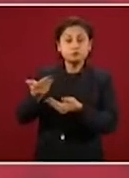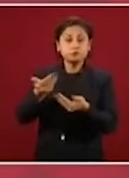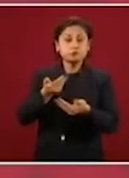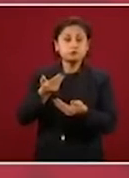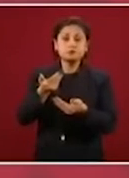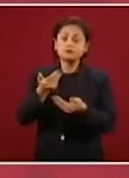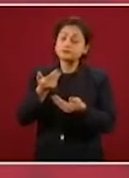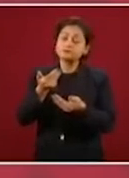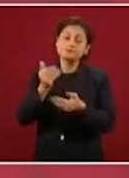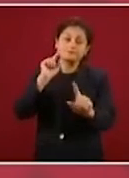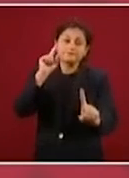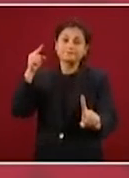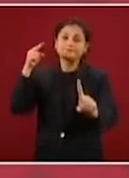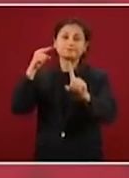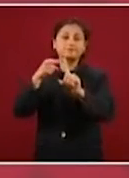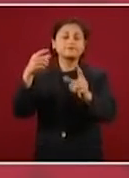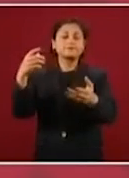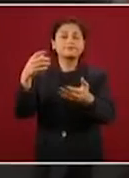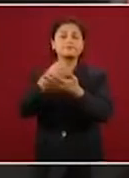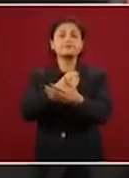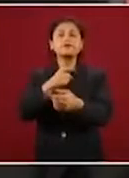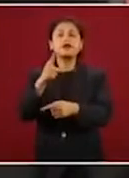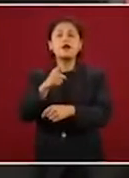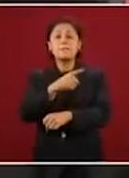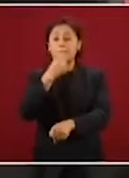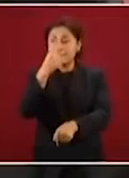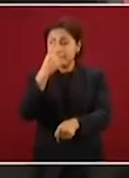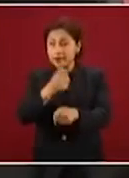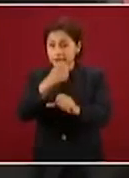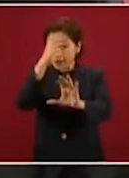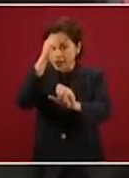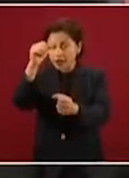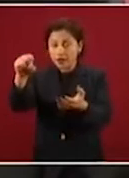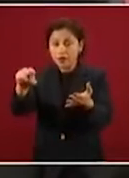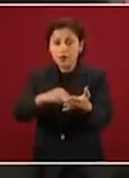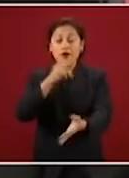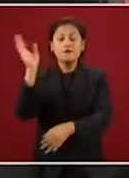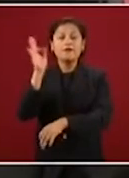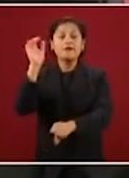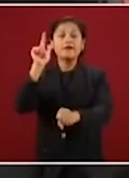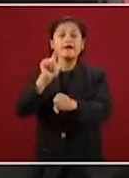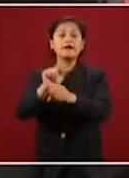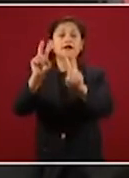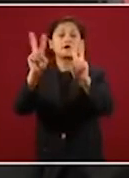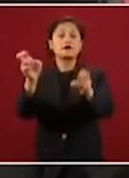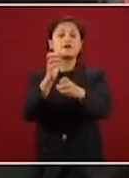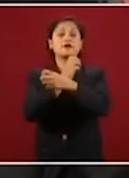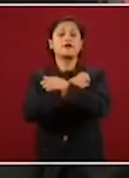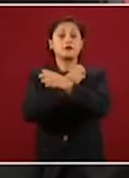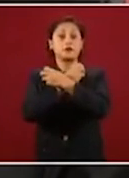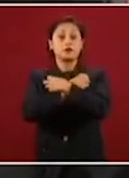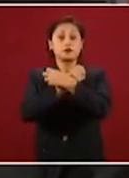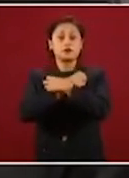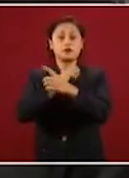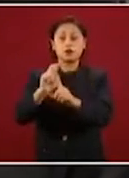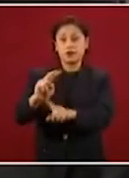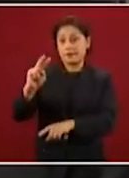de federalización de la educación. Se firmó el